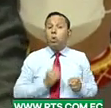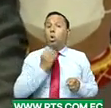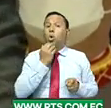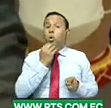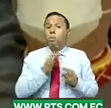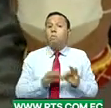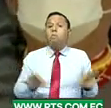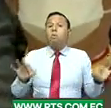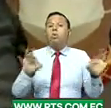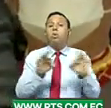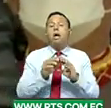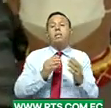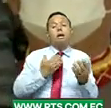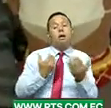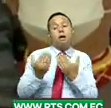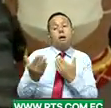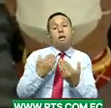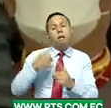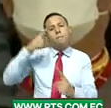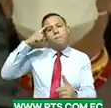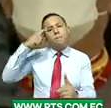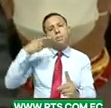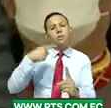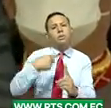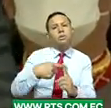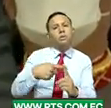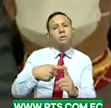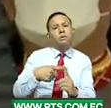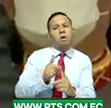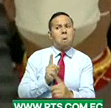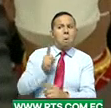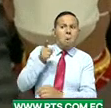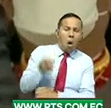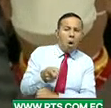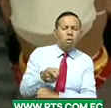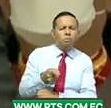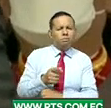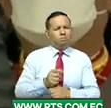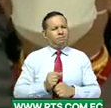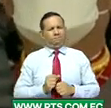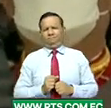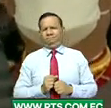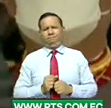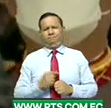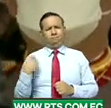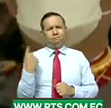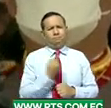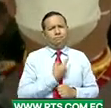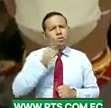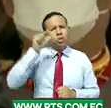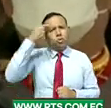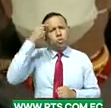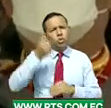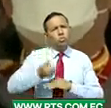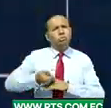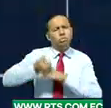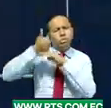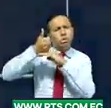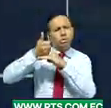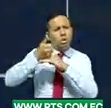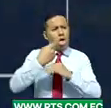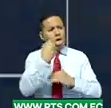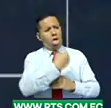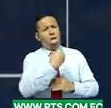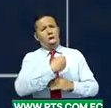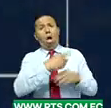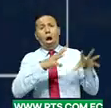propositivo y jamás impositivo. Nunca cederemos amenazas.